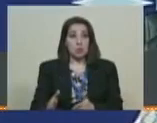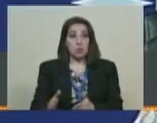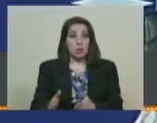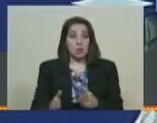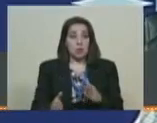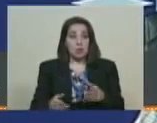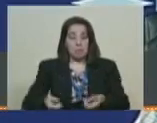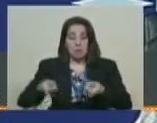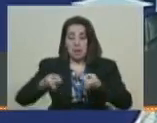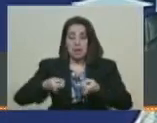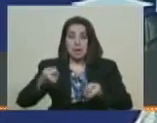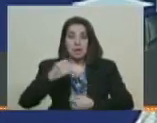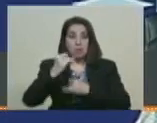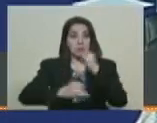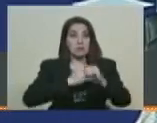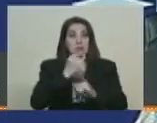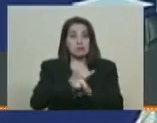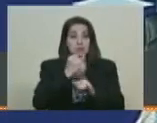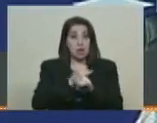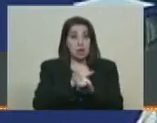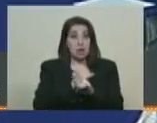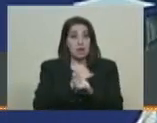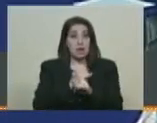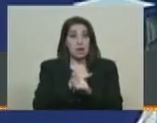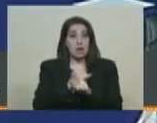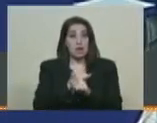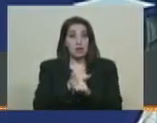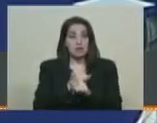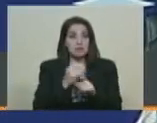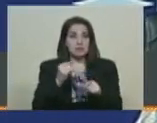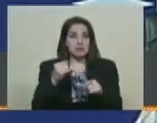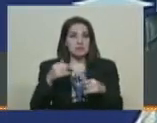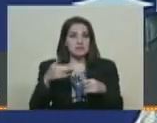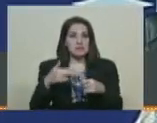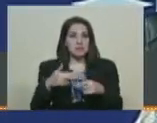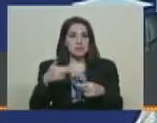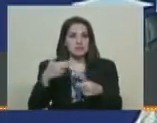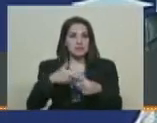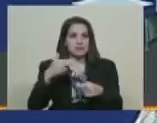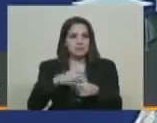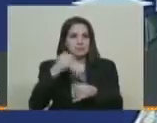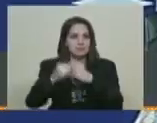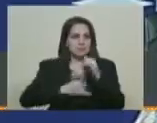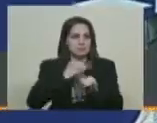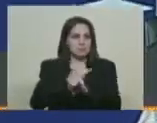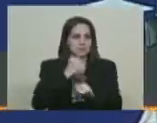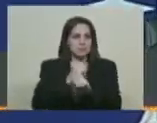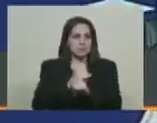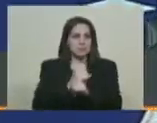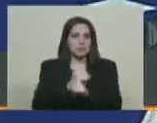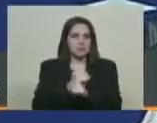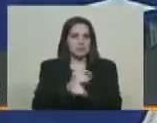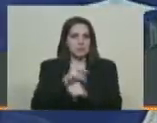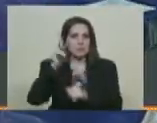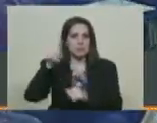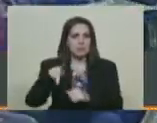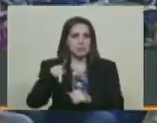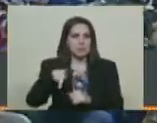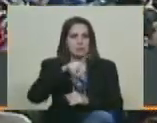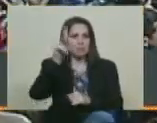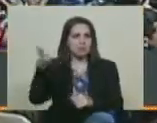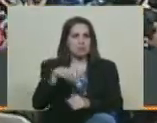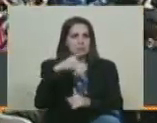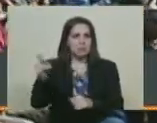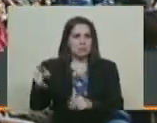internacional la criptomoneda venezolana, el petro. Nació a lo grande, nació por lo alto,